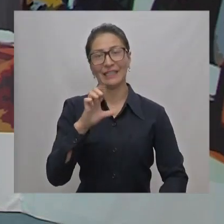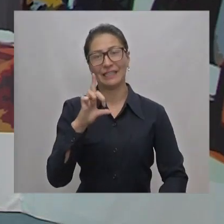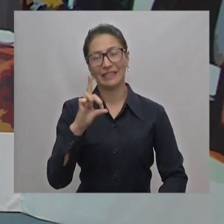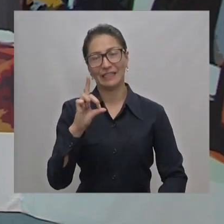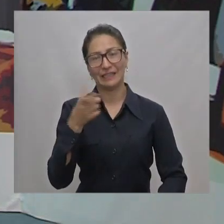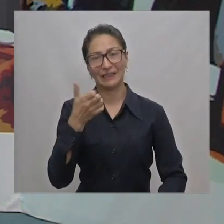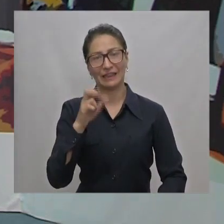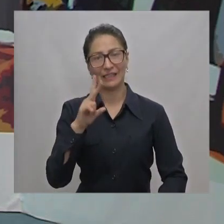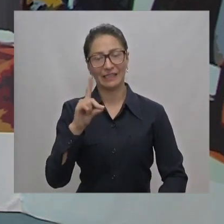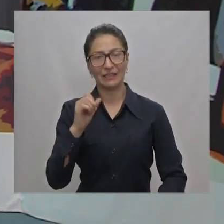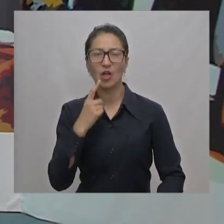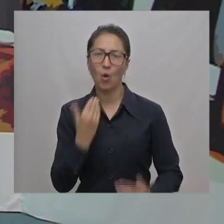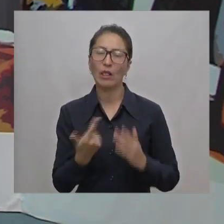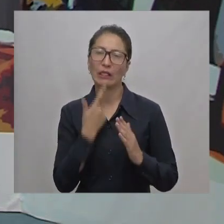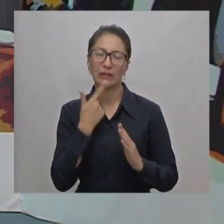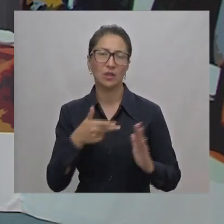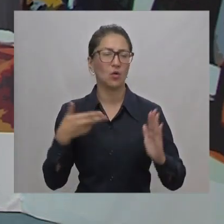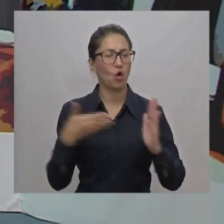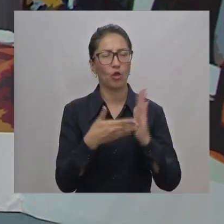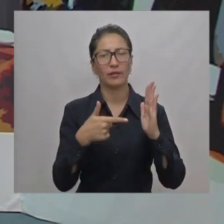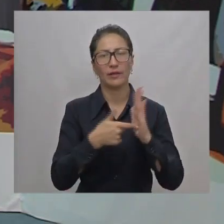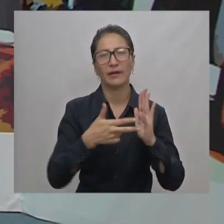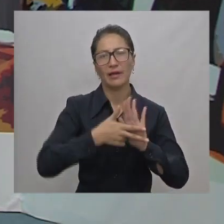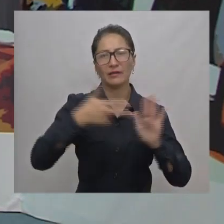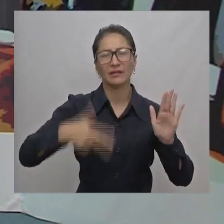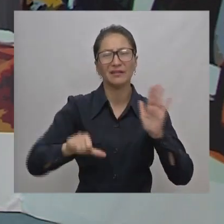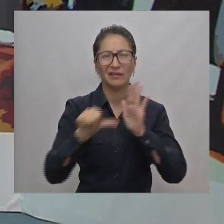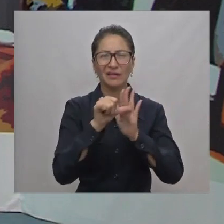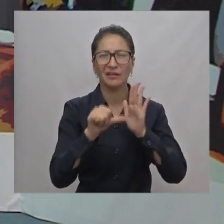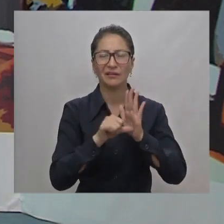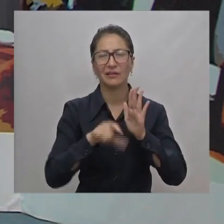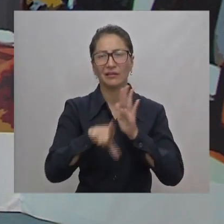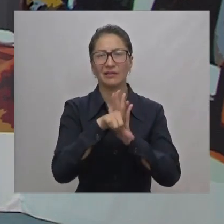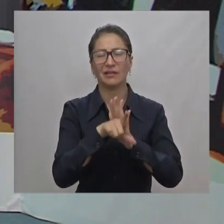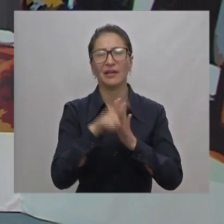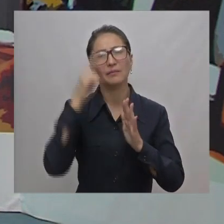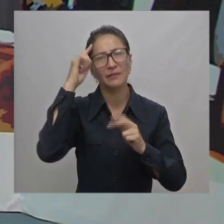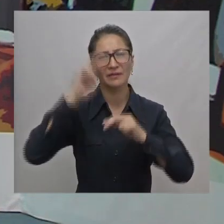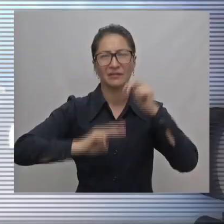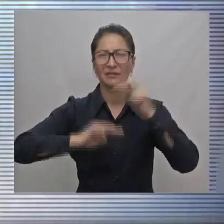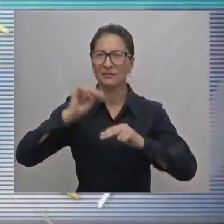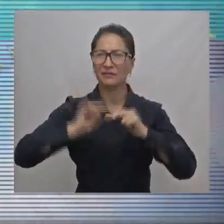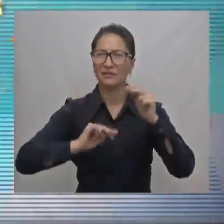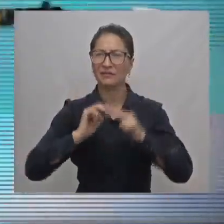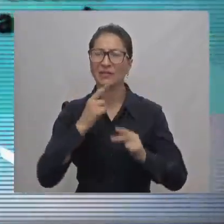está dispuesto a demandar la inconstitucionalidad del artículo de la Ley de